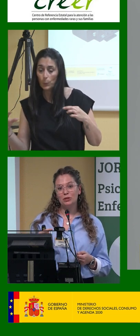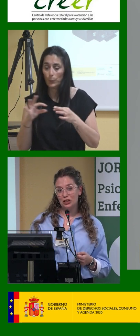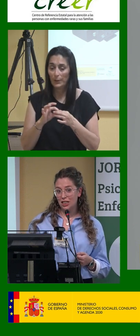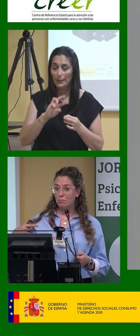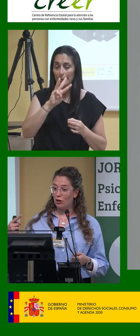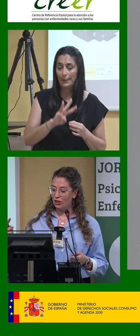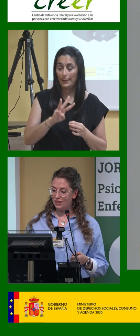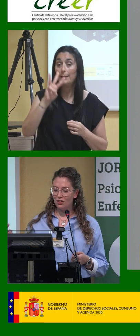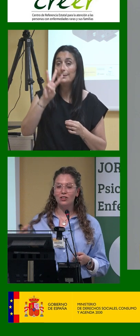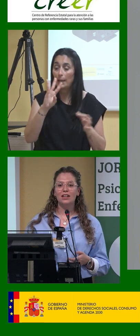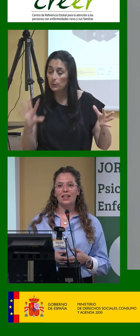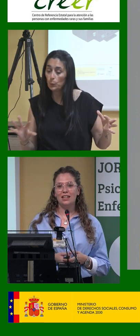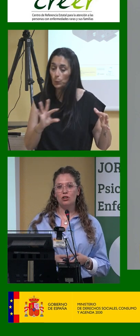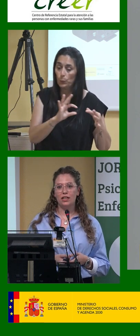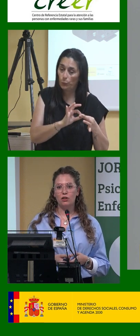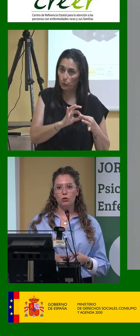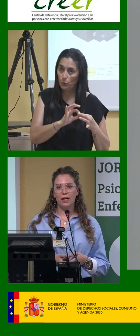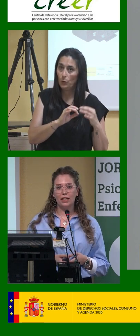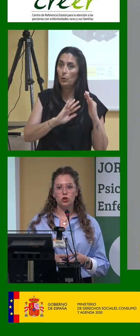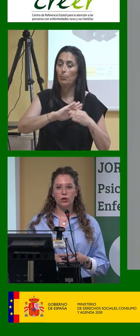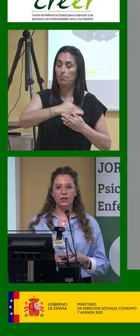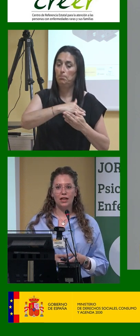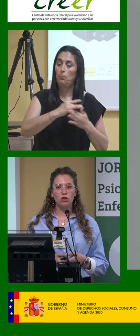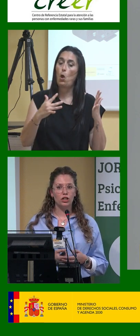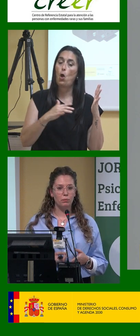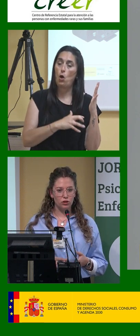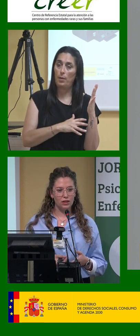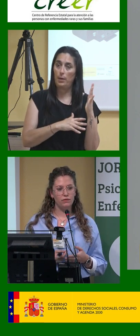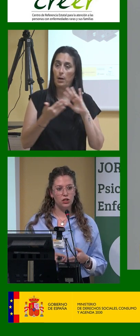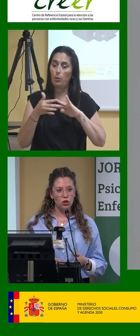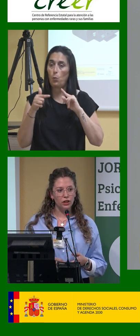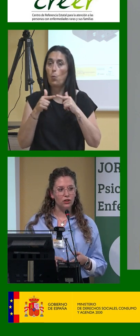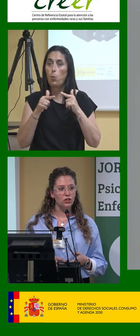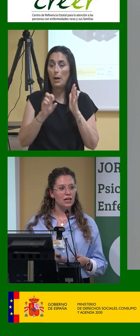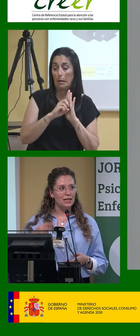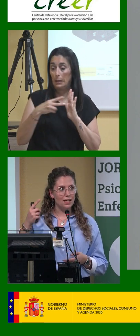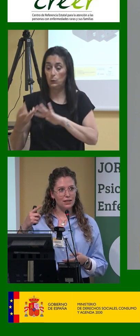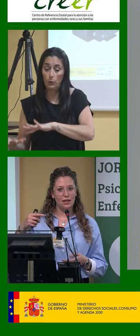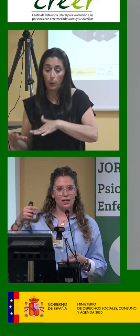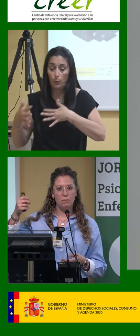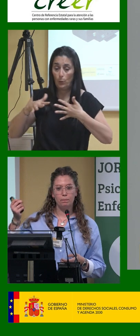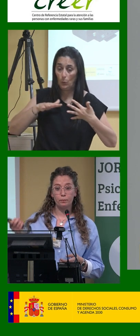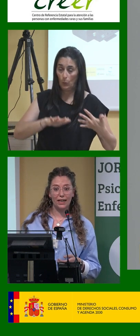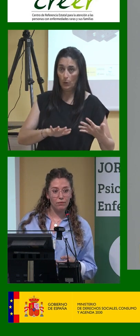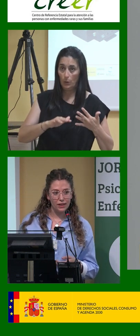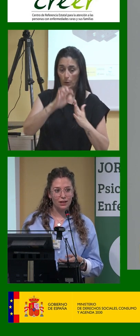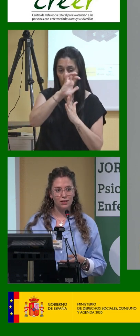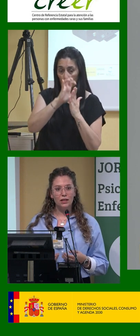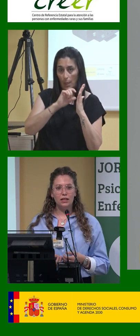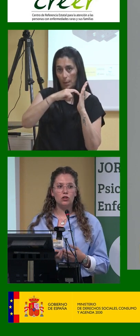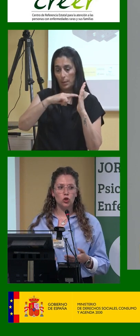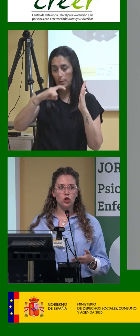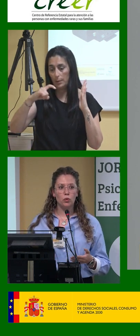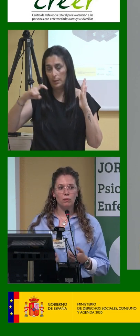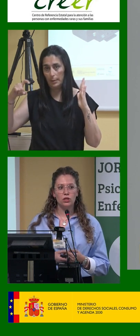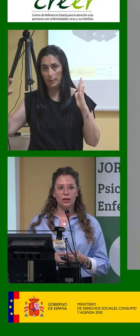que el número 3 va conectado en el ordenador para que nos puedan dar los reportes fisiológicos, esas gráficas,